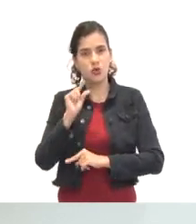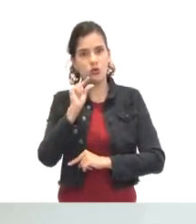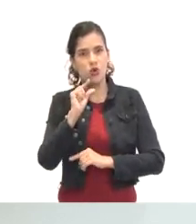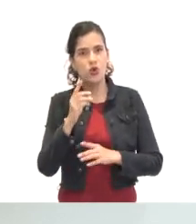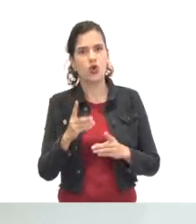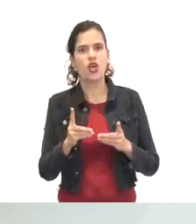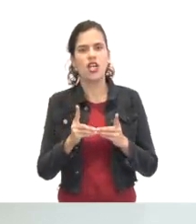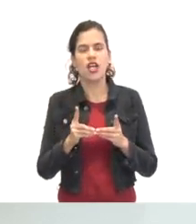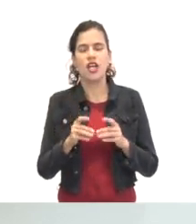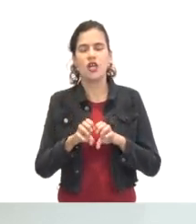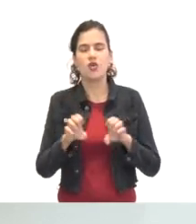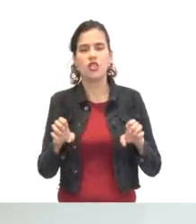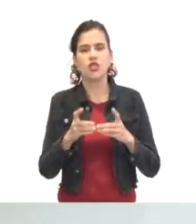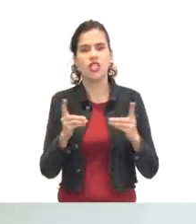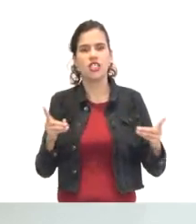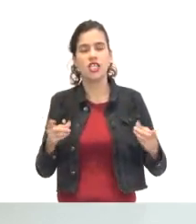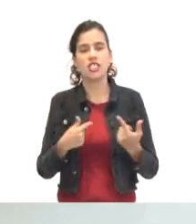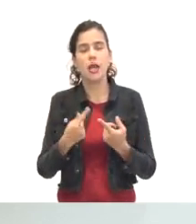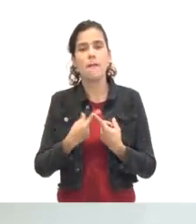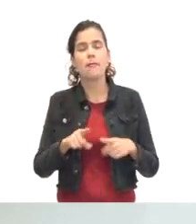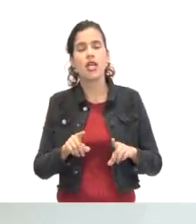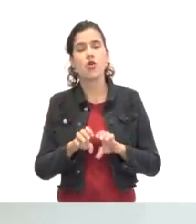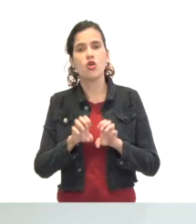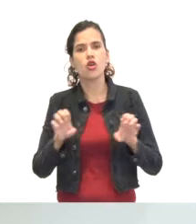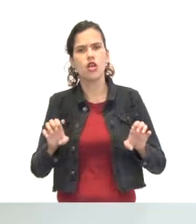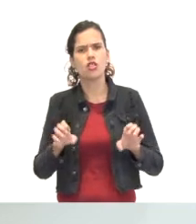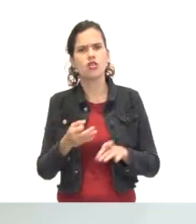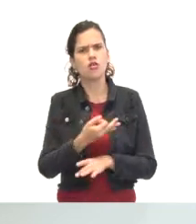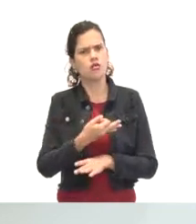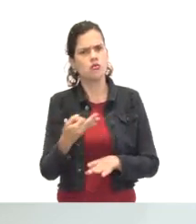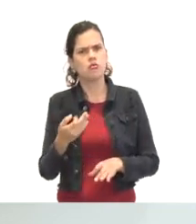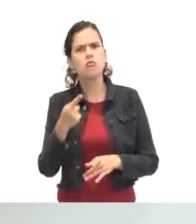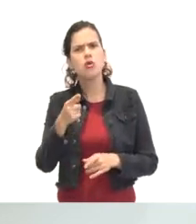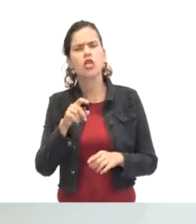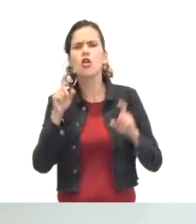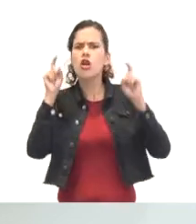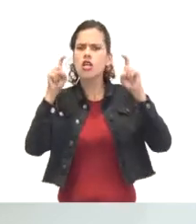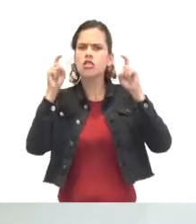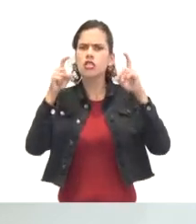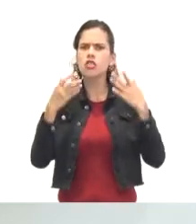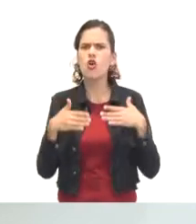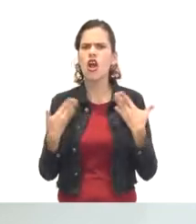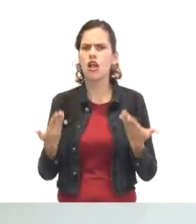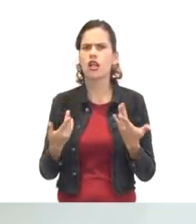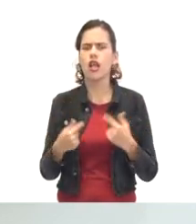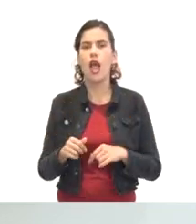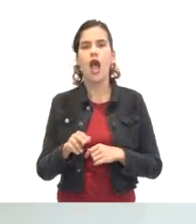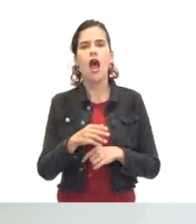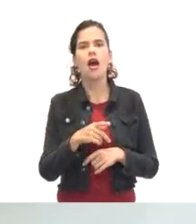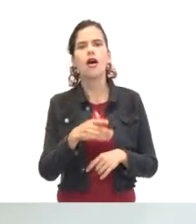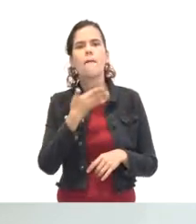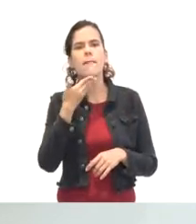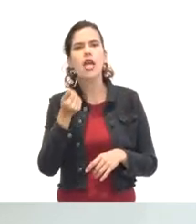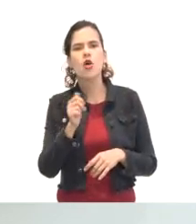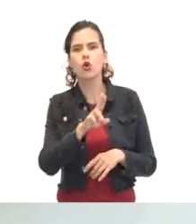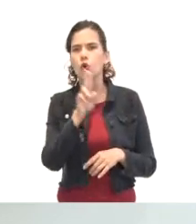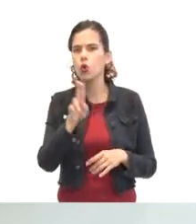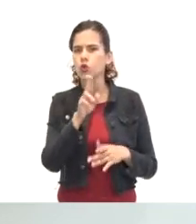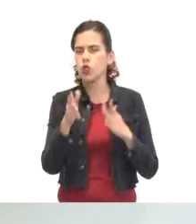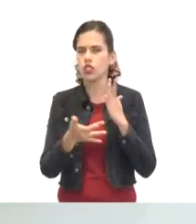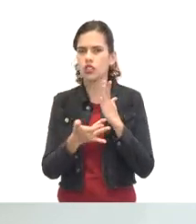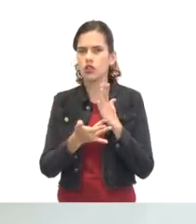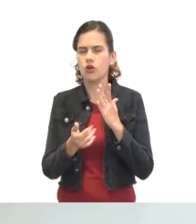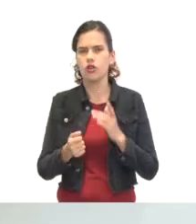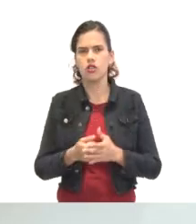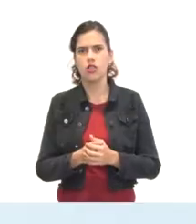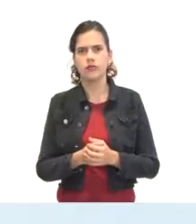a distancia, pero una educación que fue beneficiosa porque nos enseñó a qué, a darle un mejor uso a la